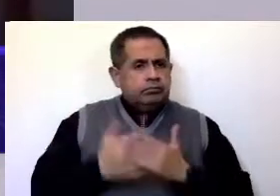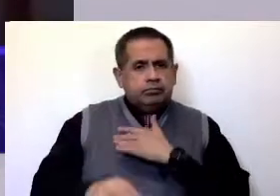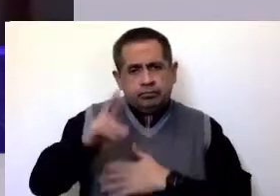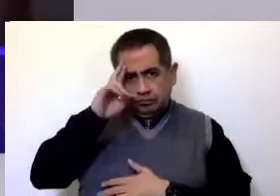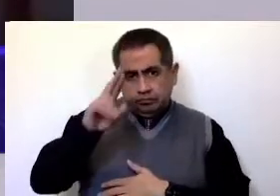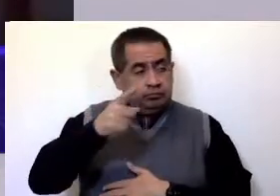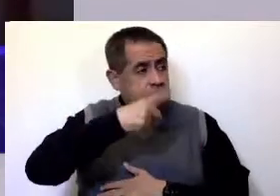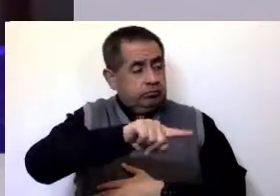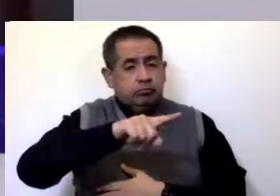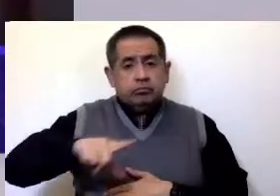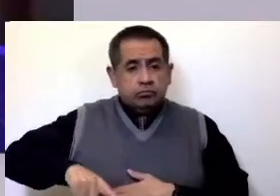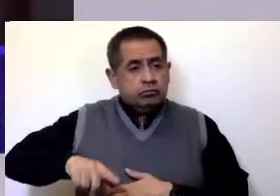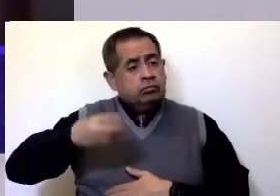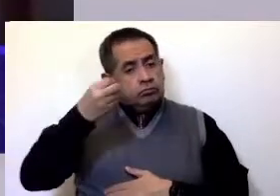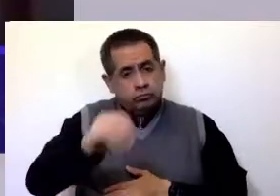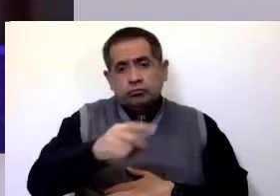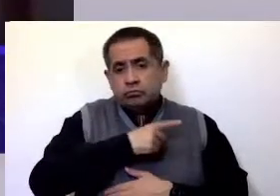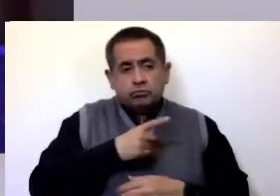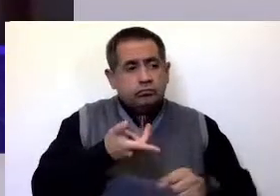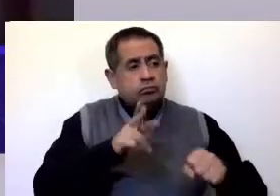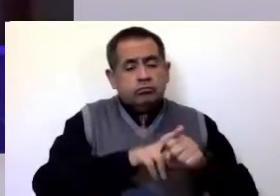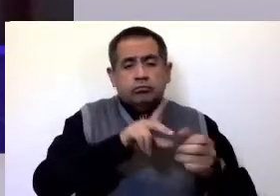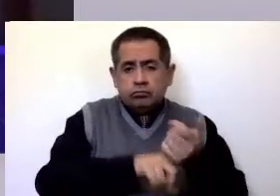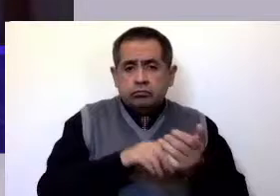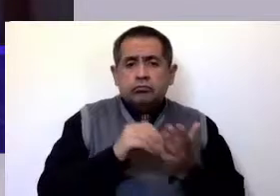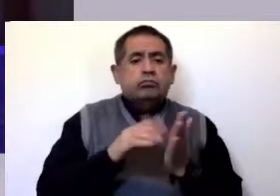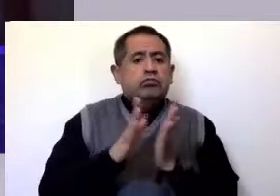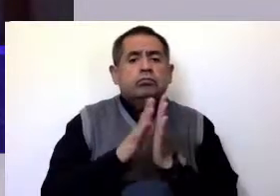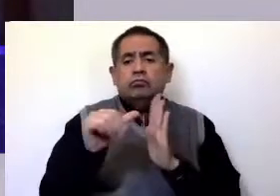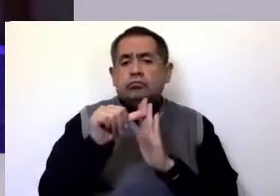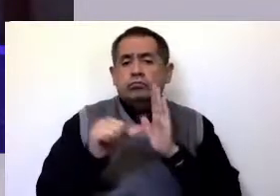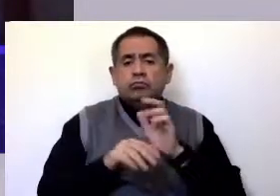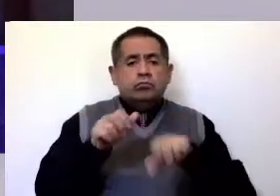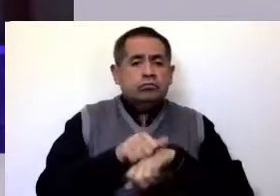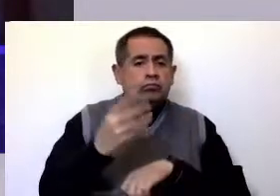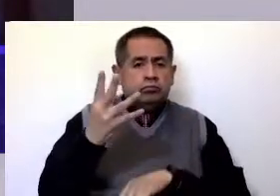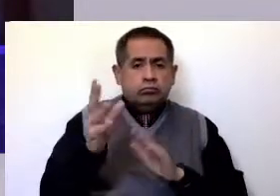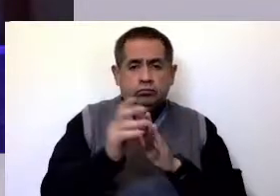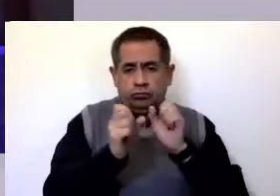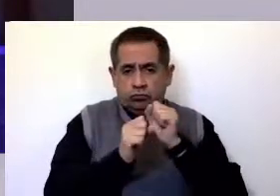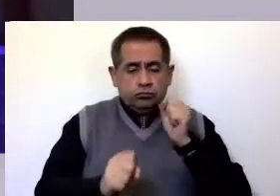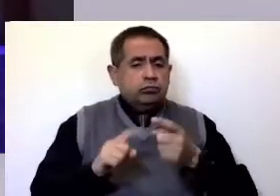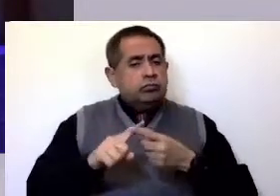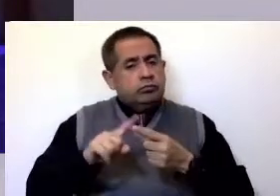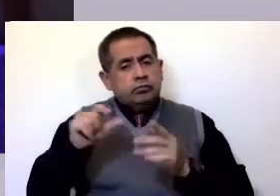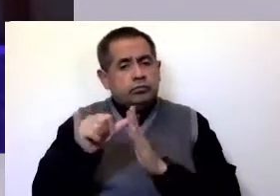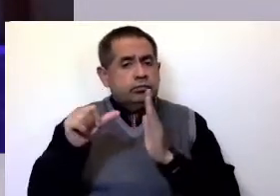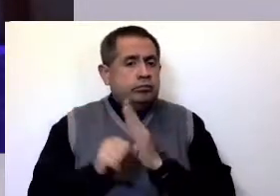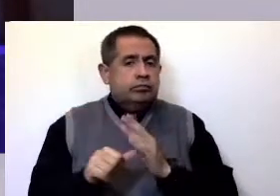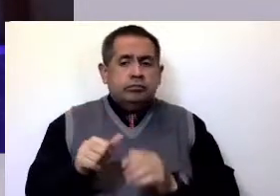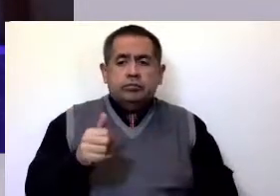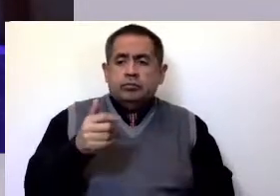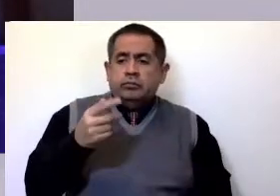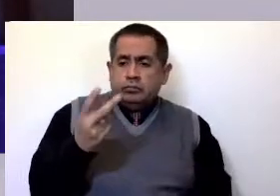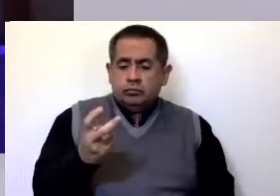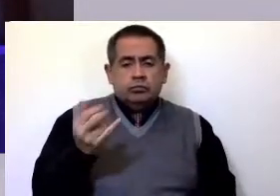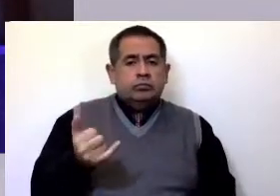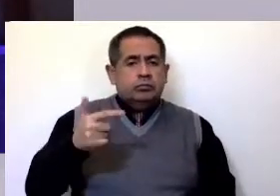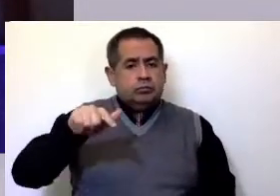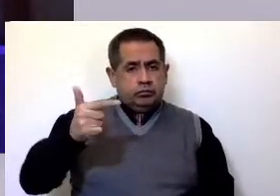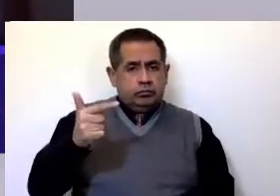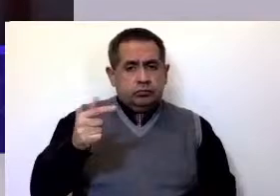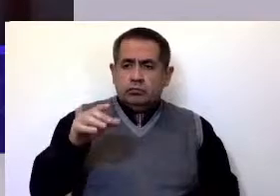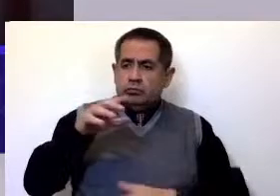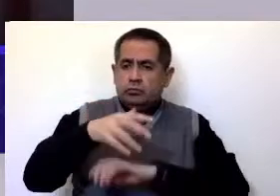previstas en los artículos cuarto constitucional y los artículos segundo y décimo segundo del partido internacional